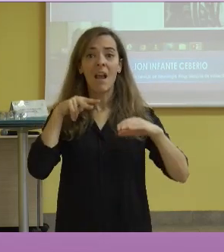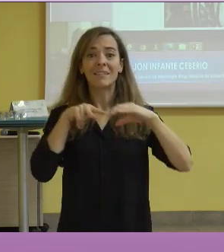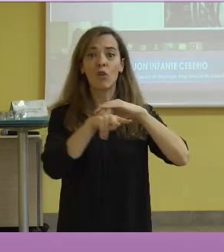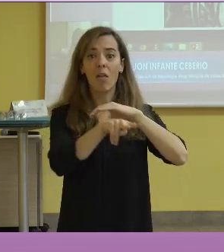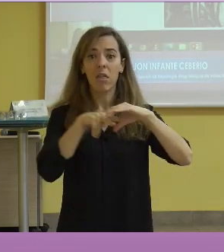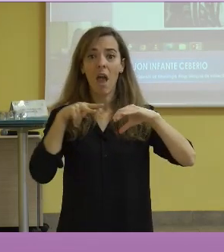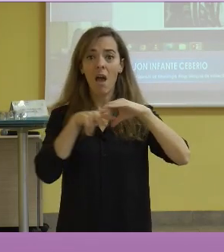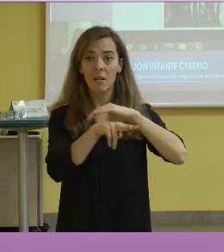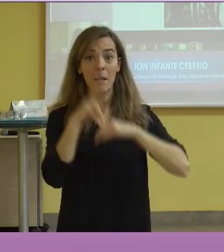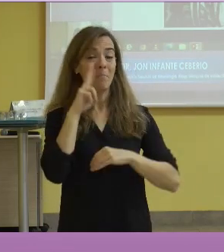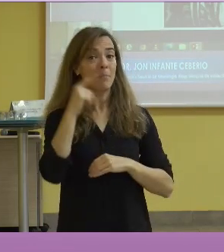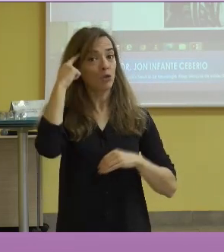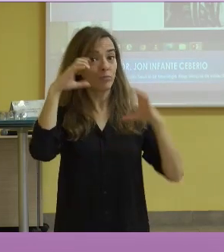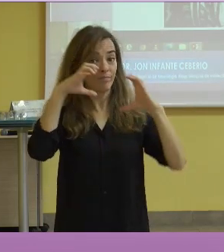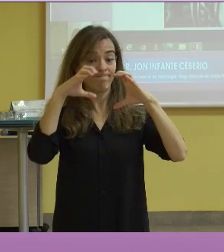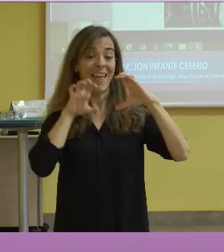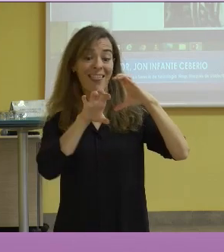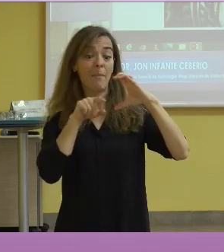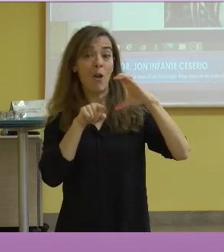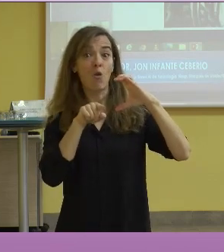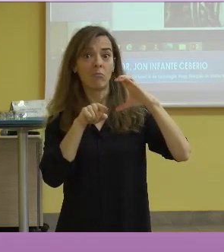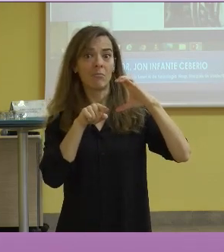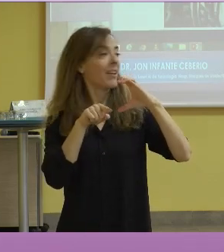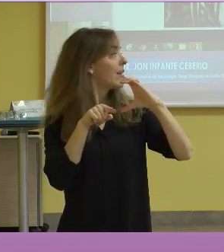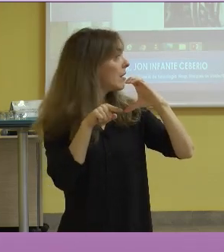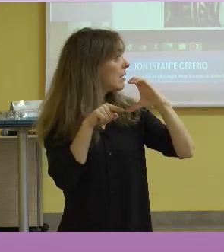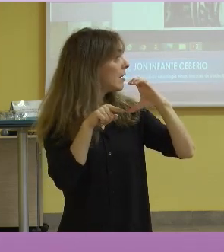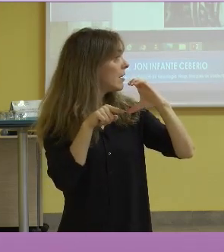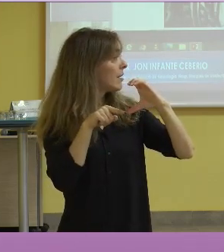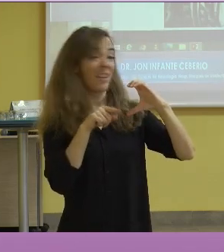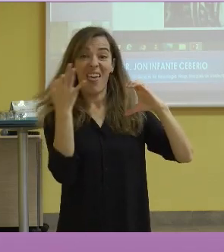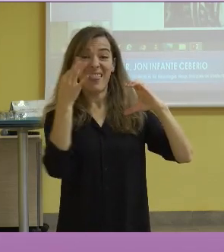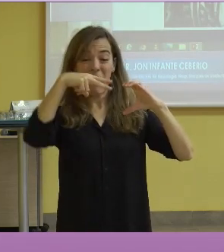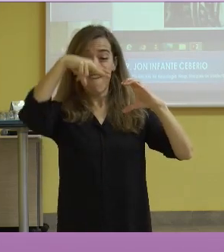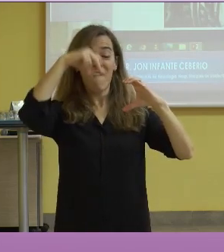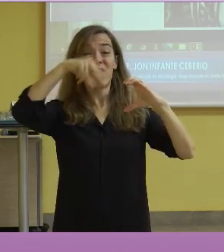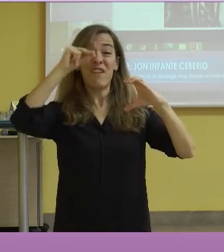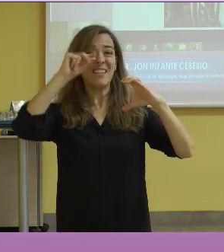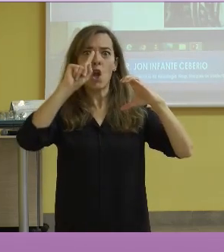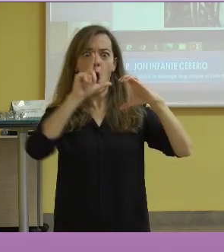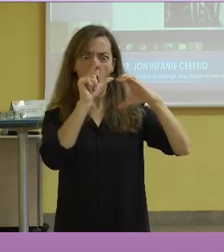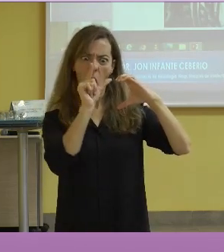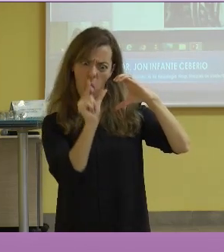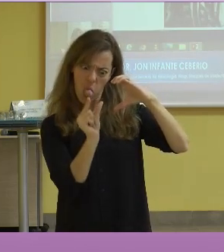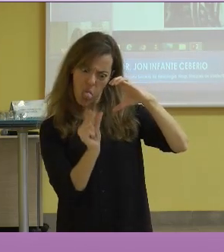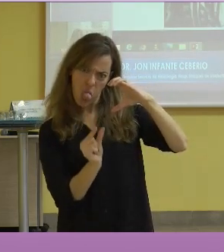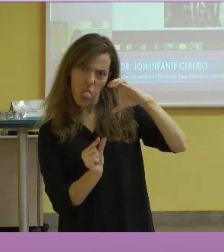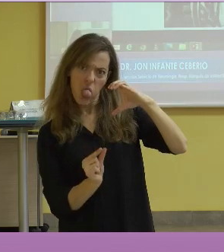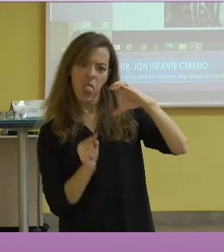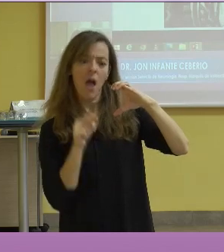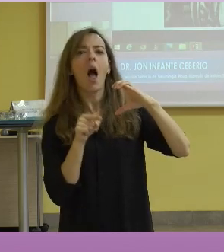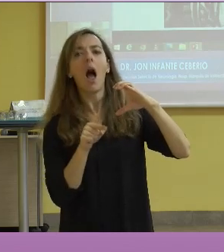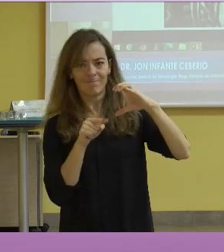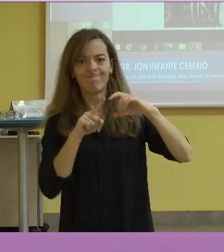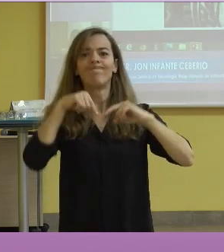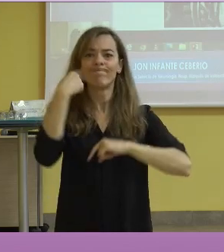y vemos como el cerebelo de este paciente, que debería terminar aquí, se escurre, ¿no? Por debajo y bueno, pues esto es lo que provoca